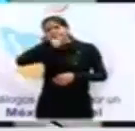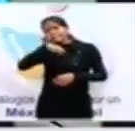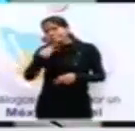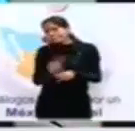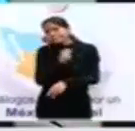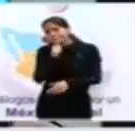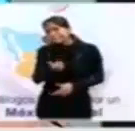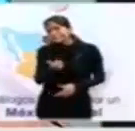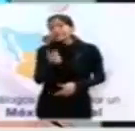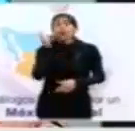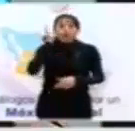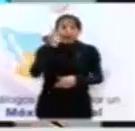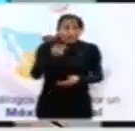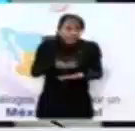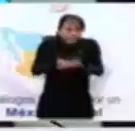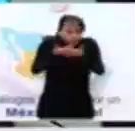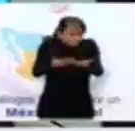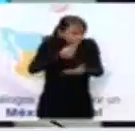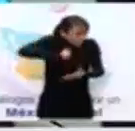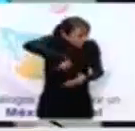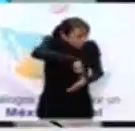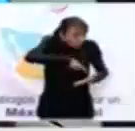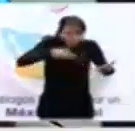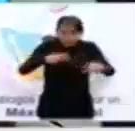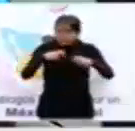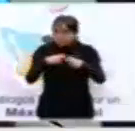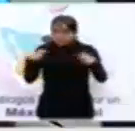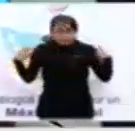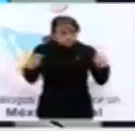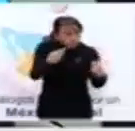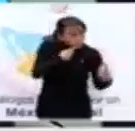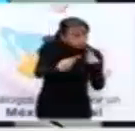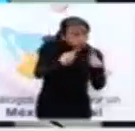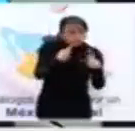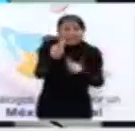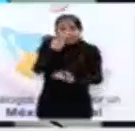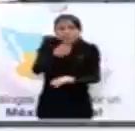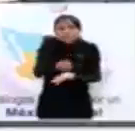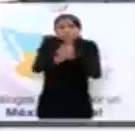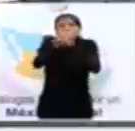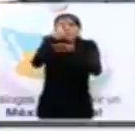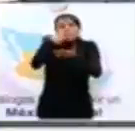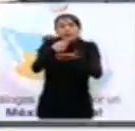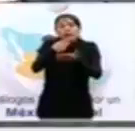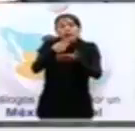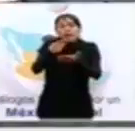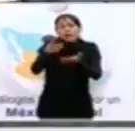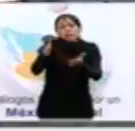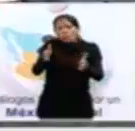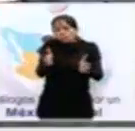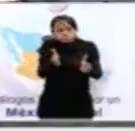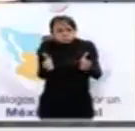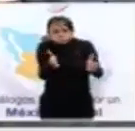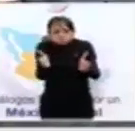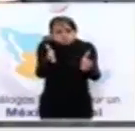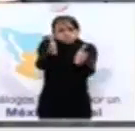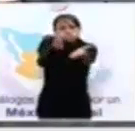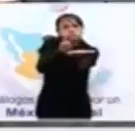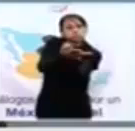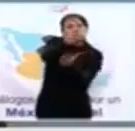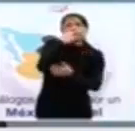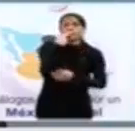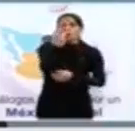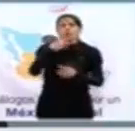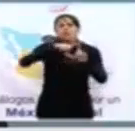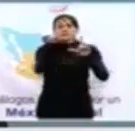nos ayuden a orientar el desarrollo de nuestro país. Gracias, compañera Guadalupe, y gracias, compañeros. Gracias, panelistas. senador Isidro